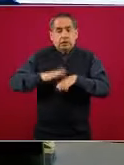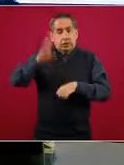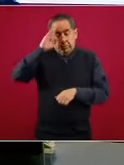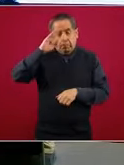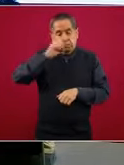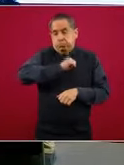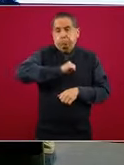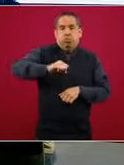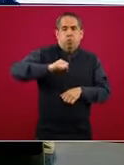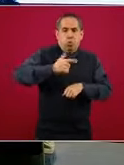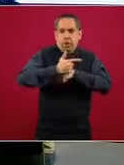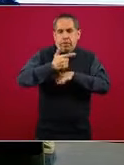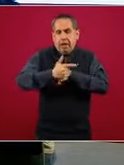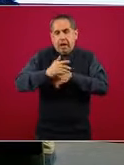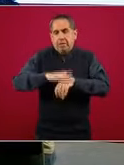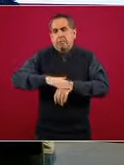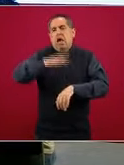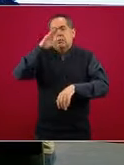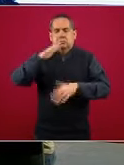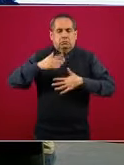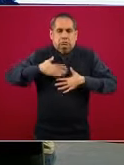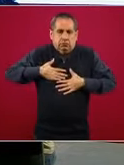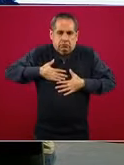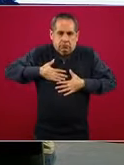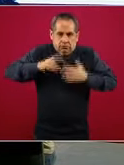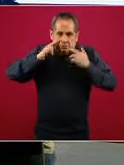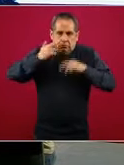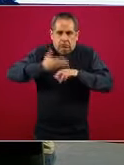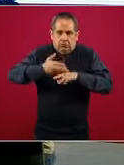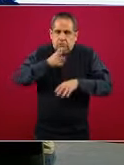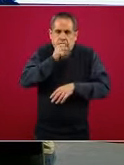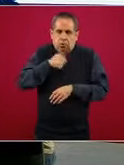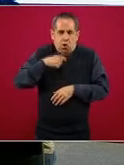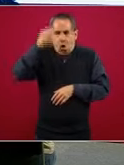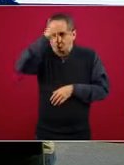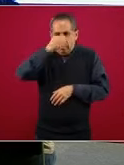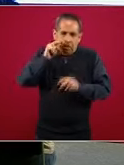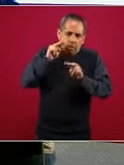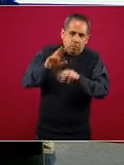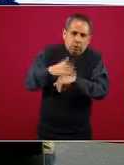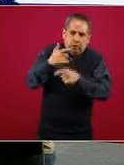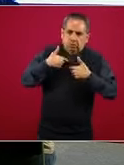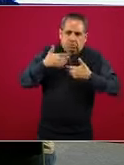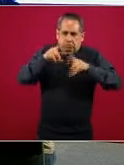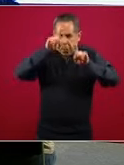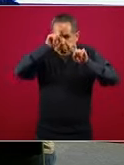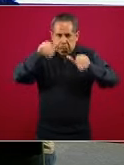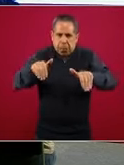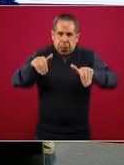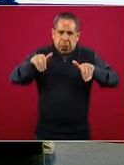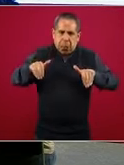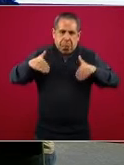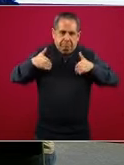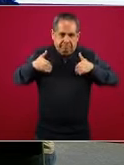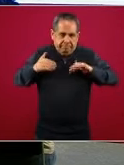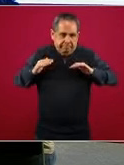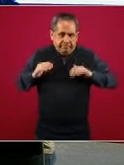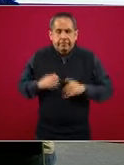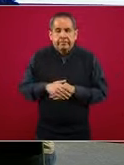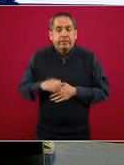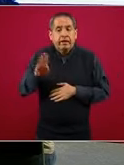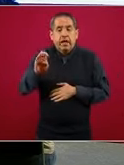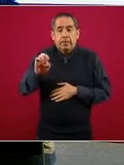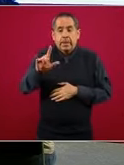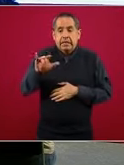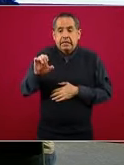de crecimiento. ¿Por qué razón? No me corresponde opinar ni analizar por qué razón. Y Belice tiene esta